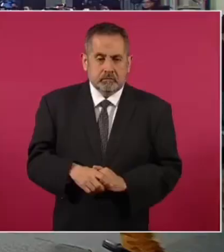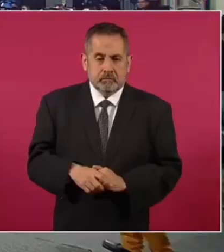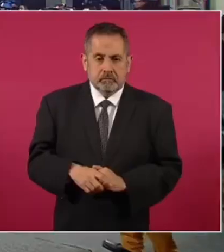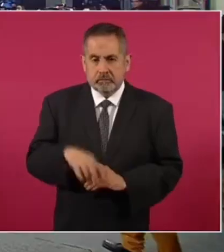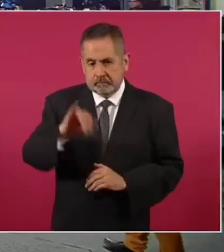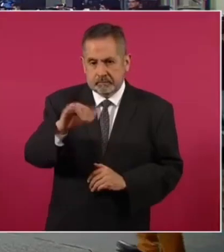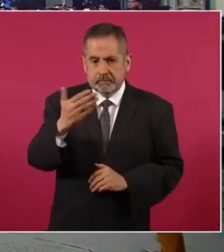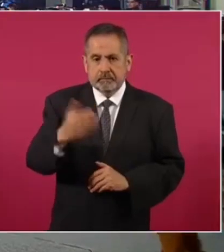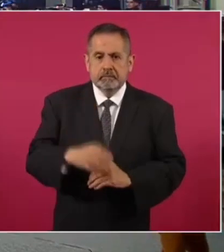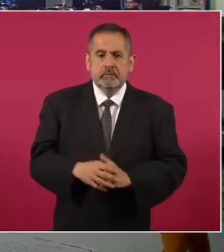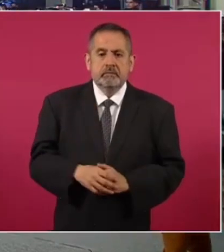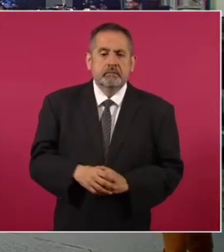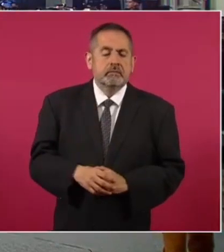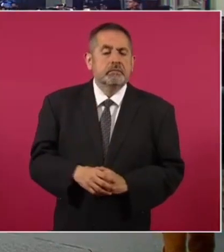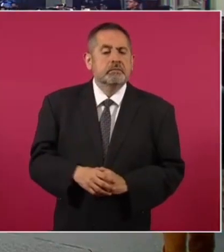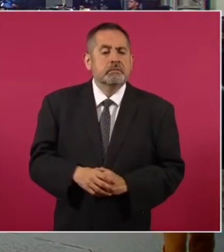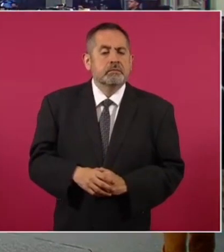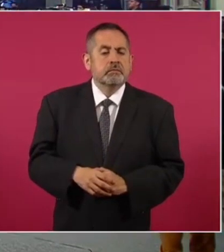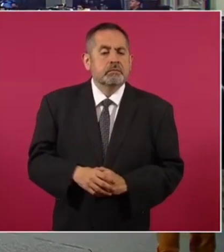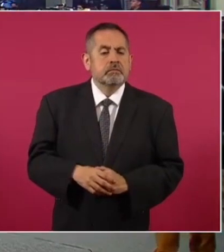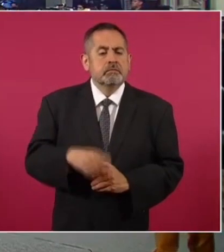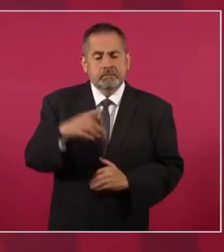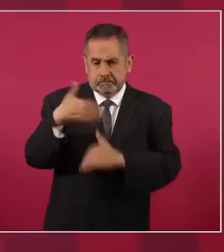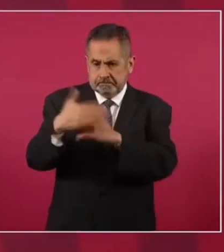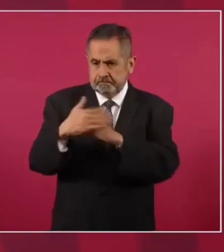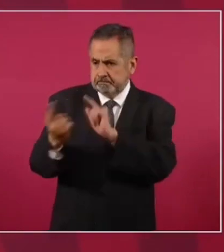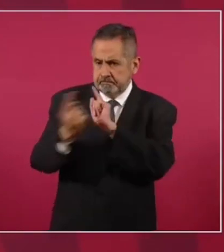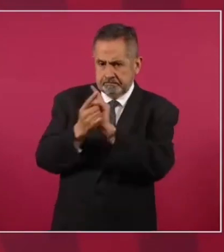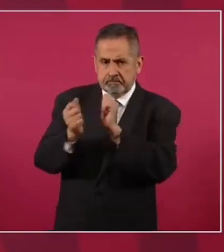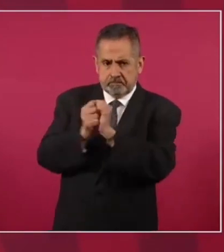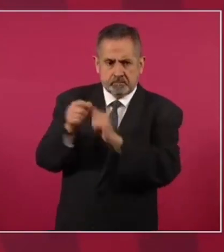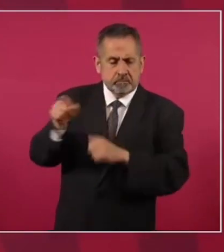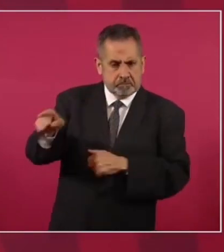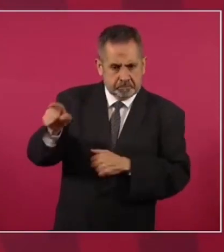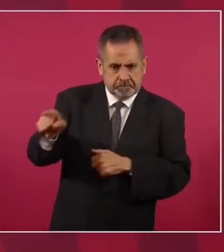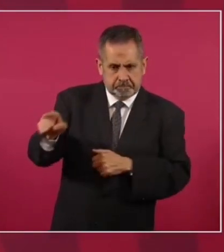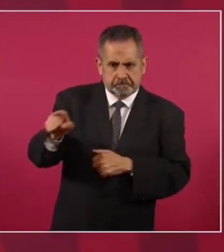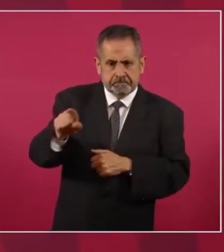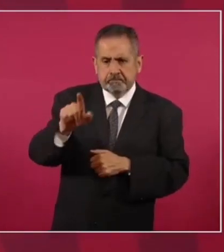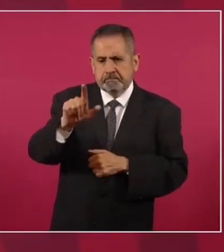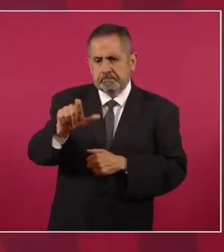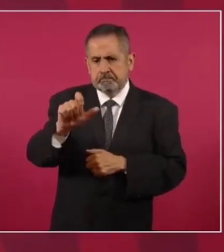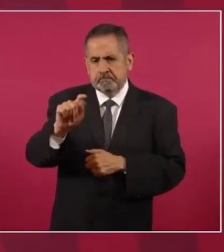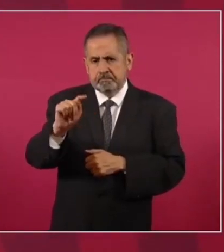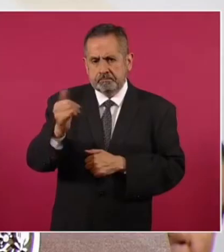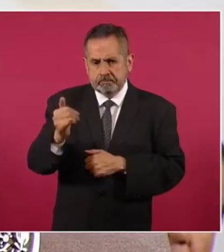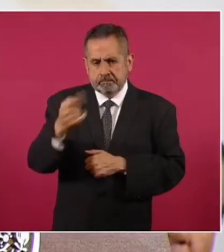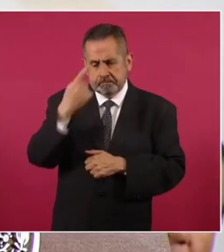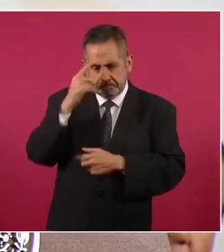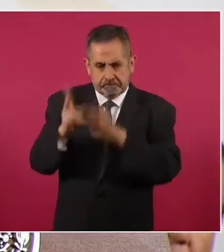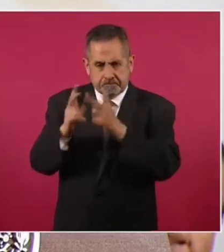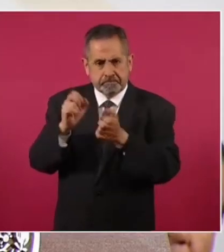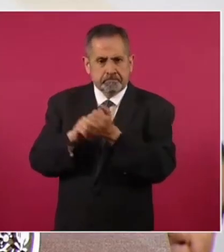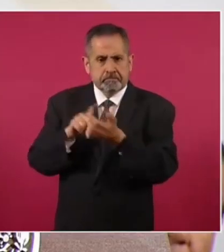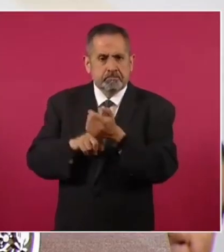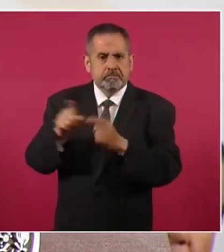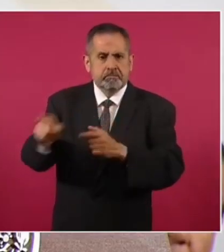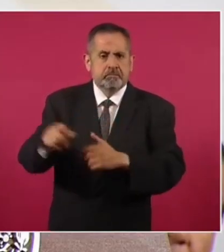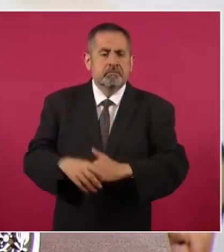sí. Y conseguimos la entrevista con Leti para que platiquen.